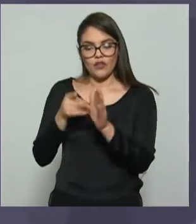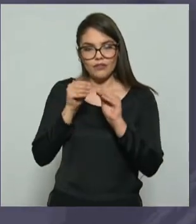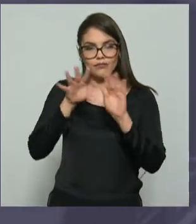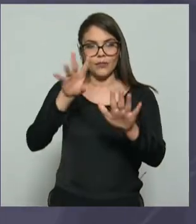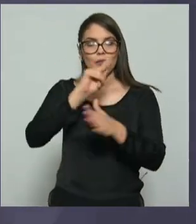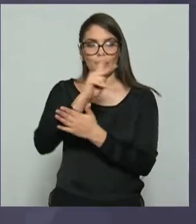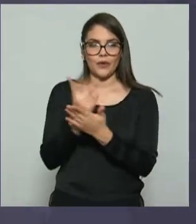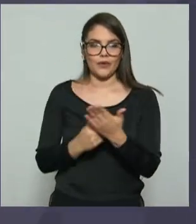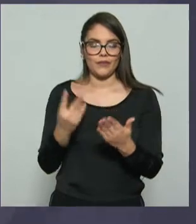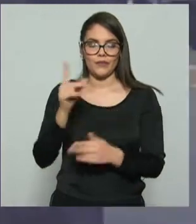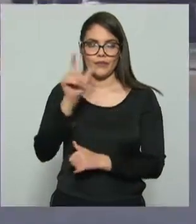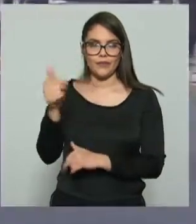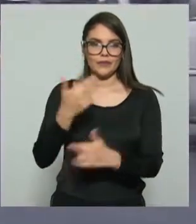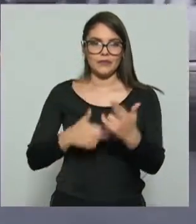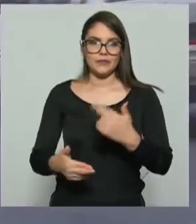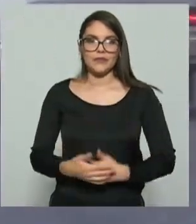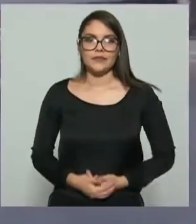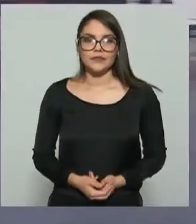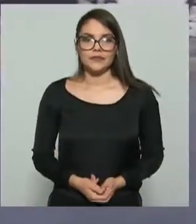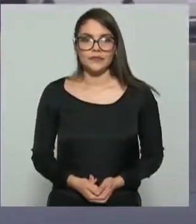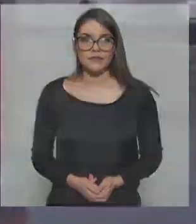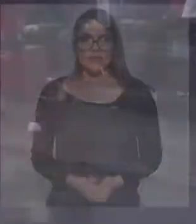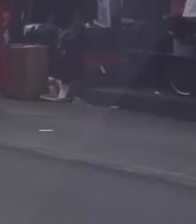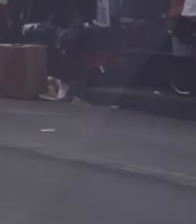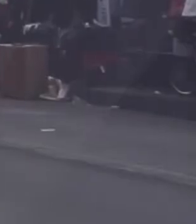ya volvemos.